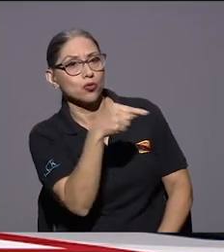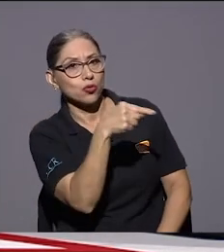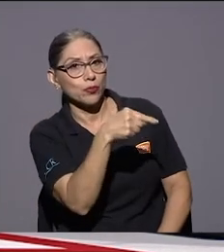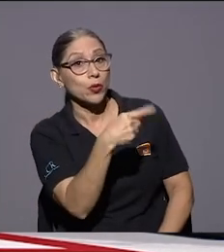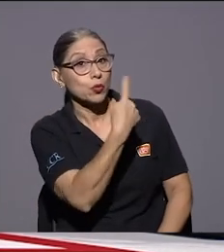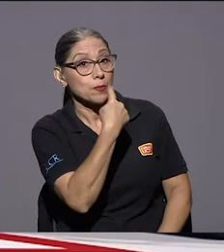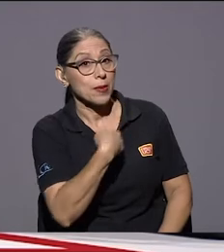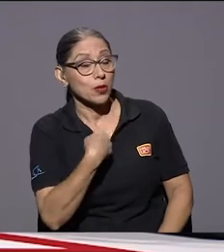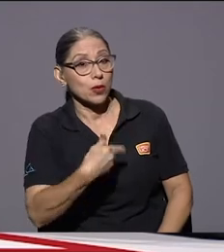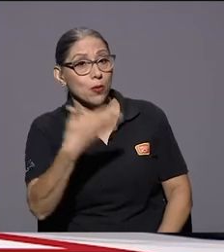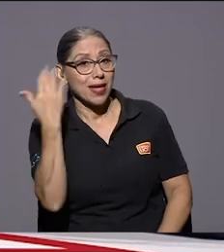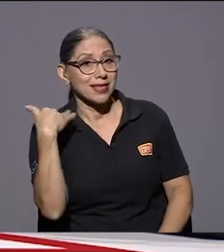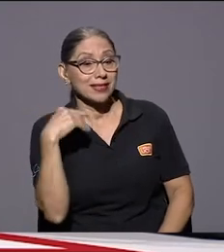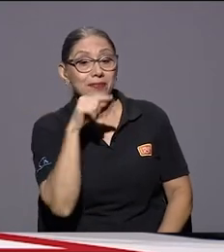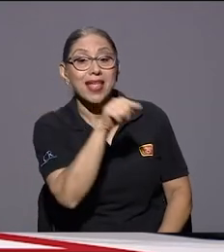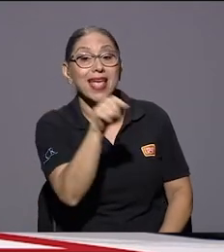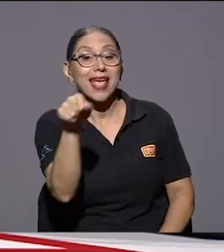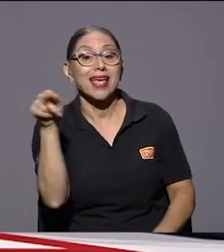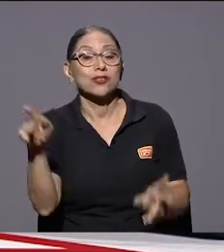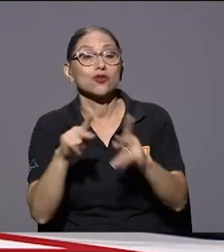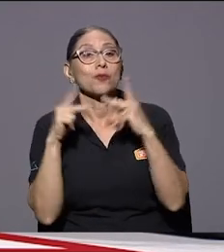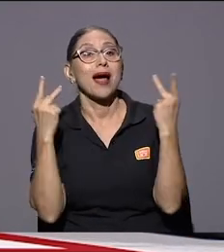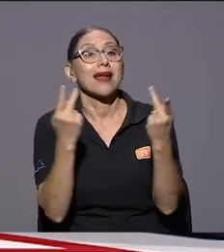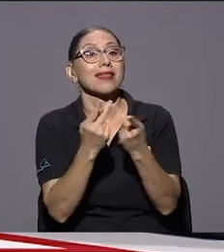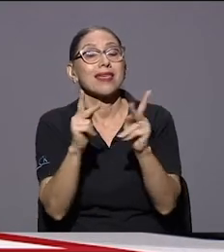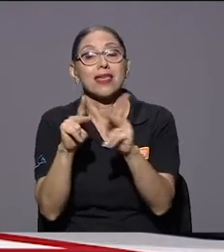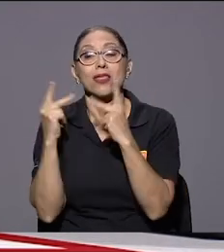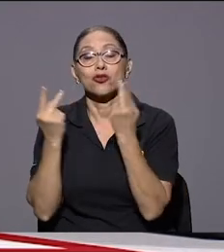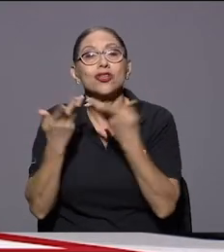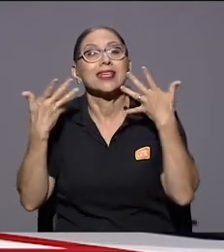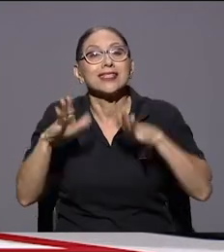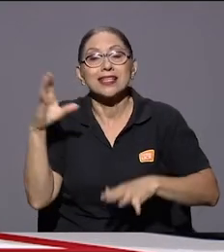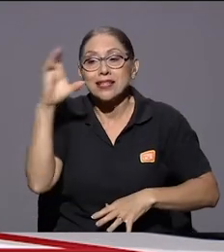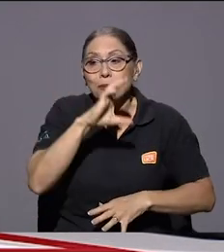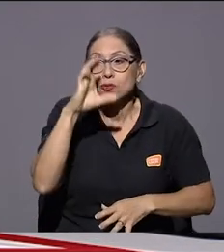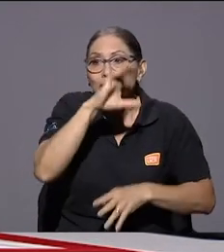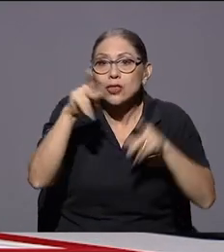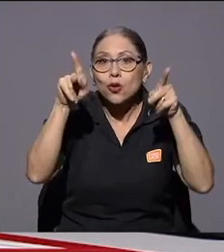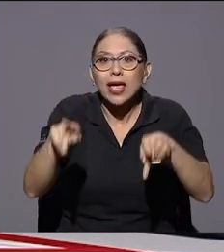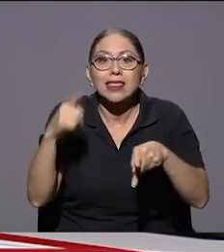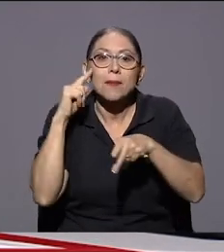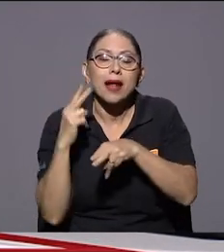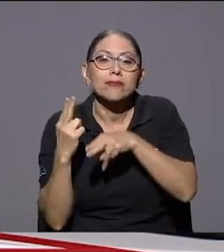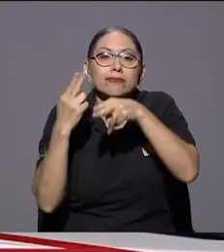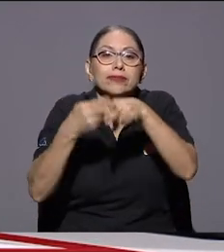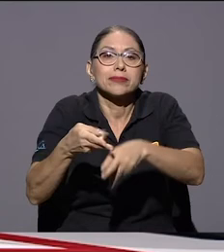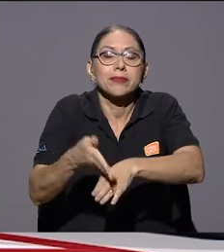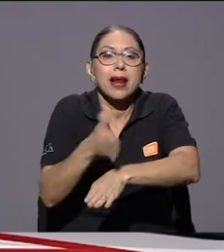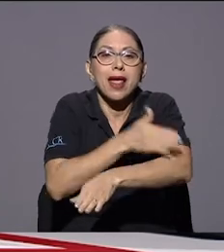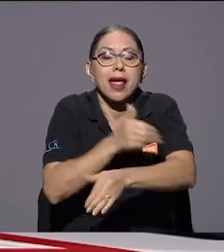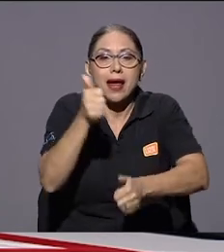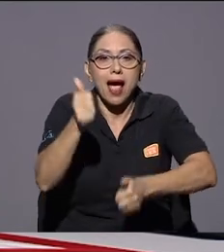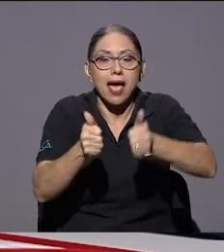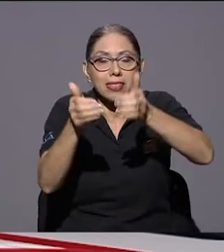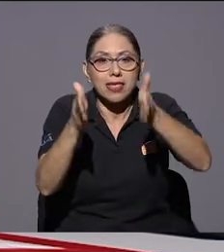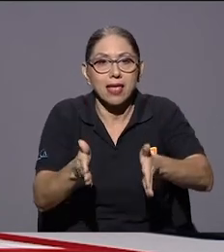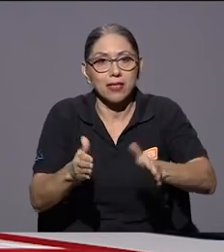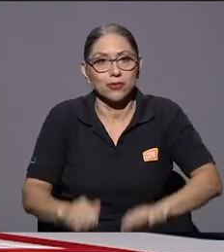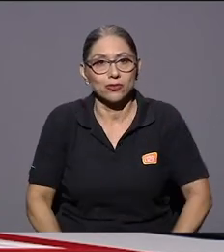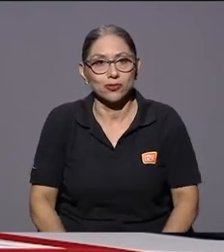primer bloque, que esos partidos ya están buscando gente para que sean precandidatos. Teniendo